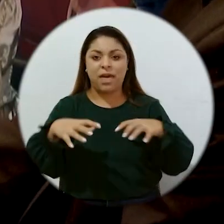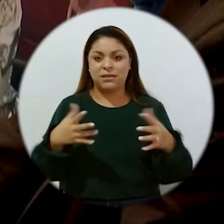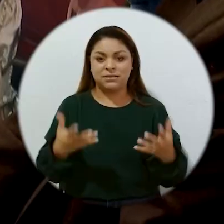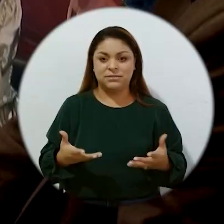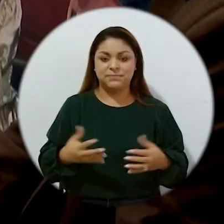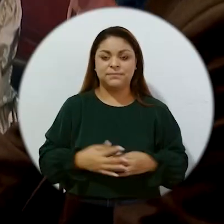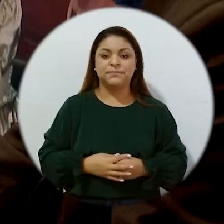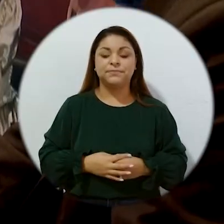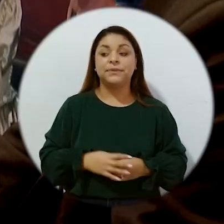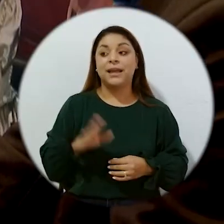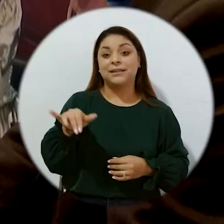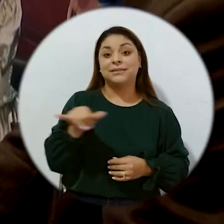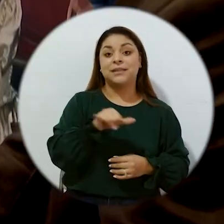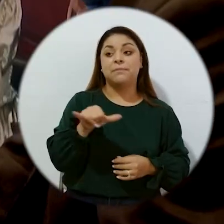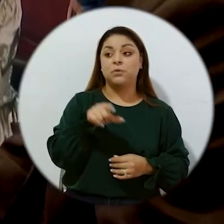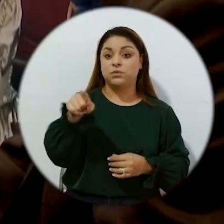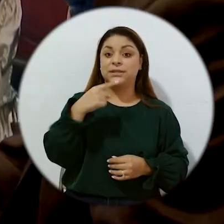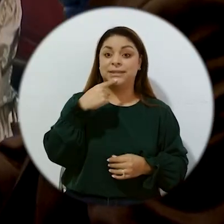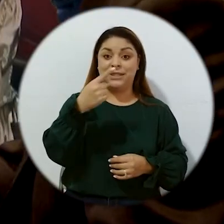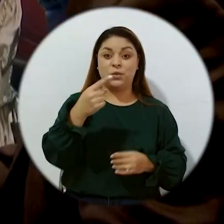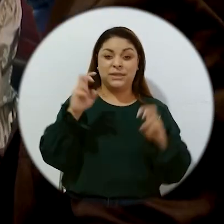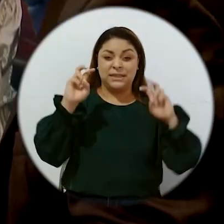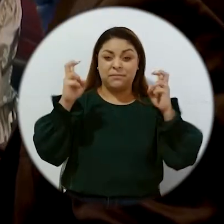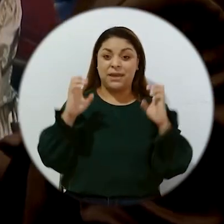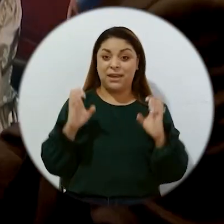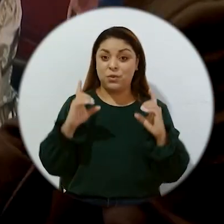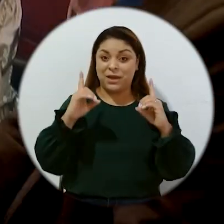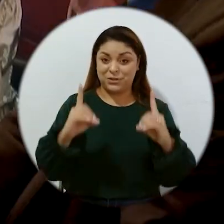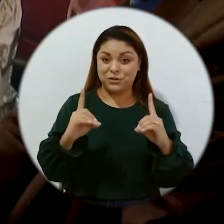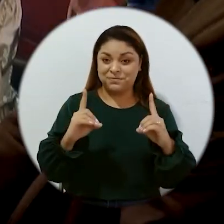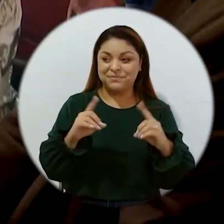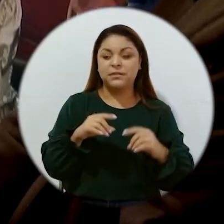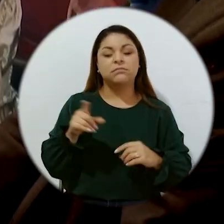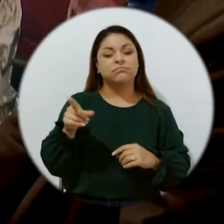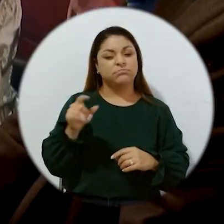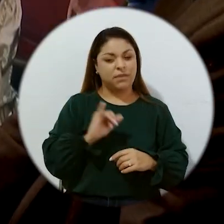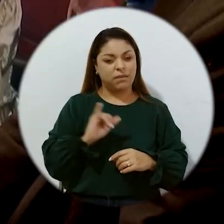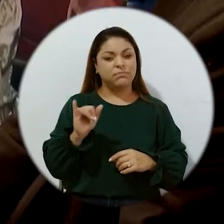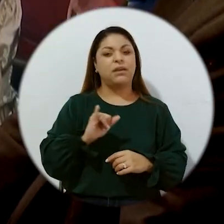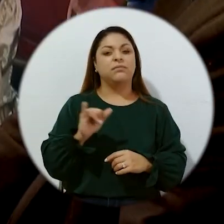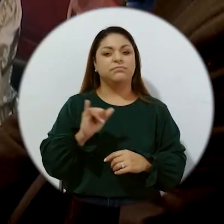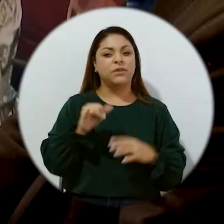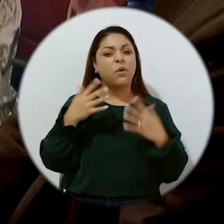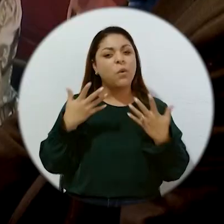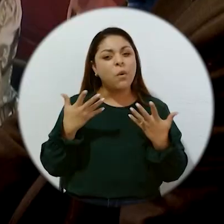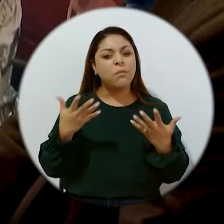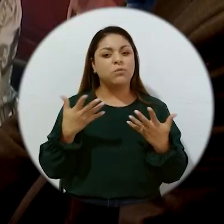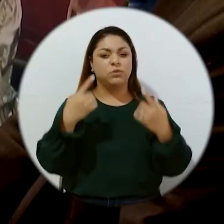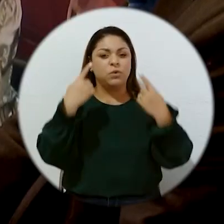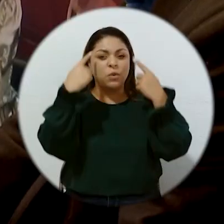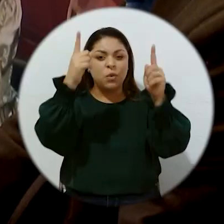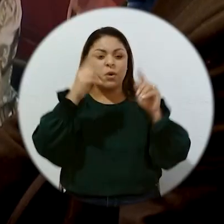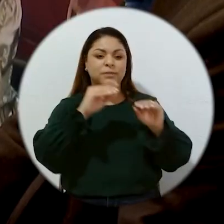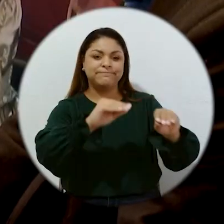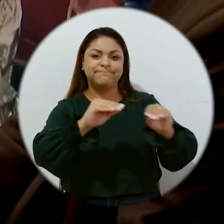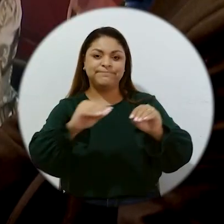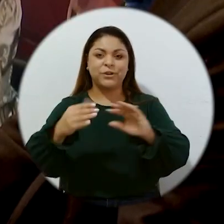también cuando mencionaste lo de la educación, ¿verdad? Cómo llegamos a esas